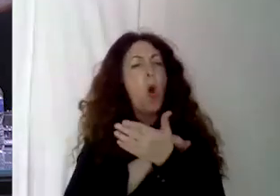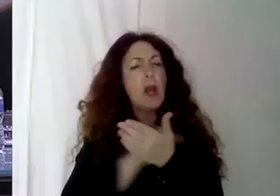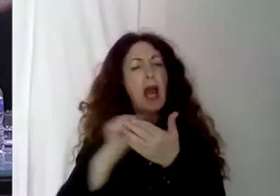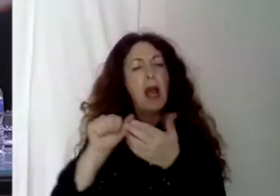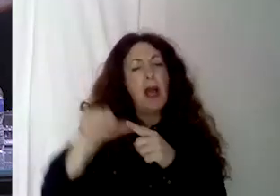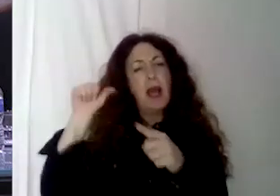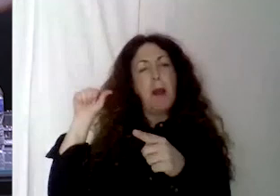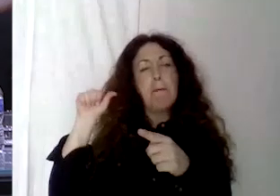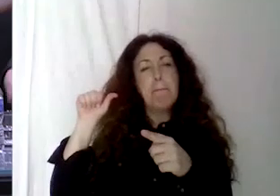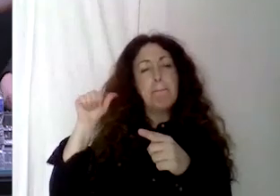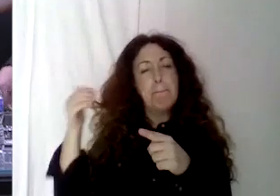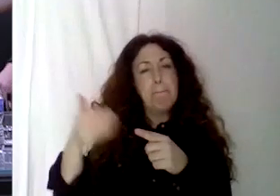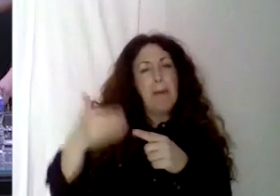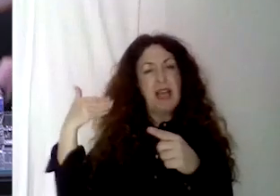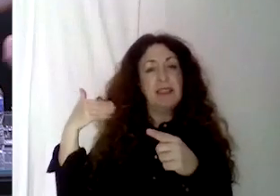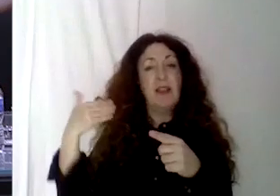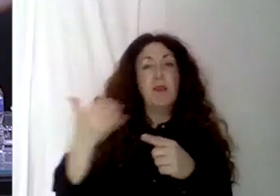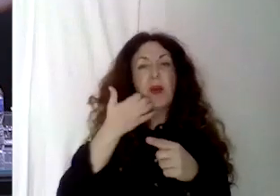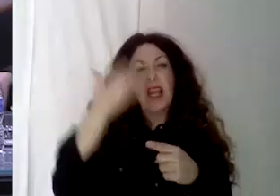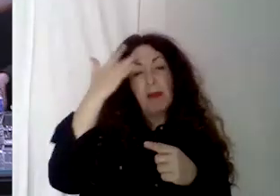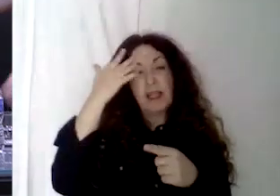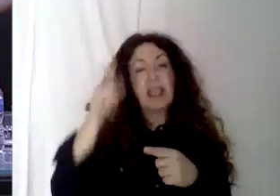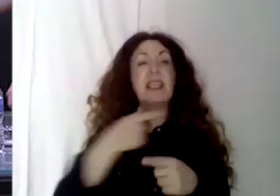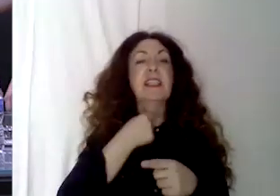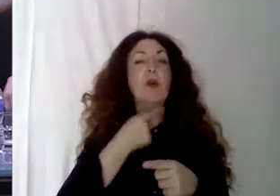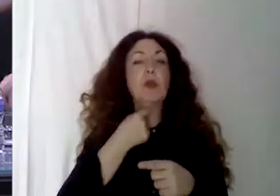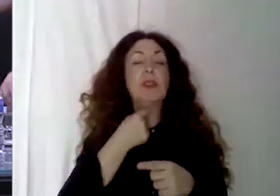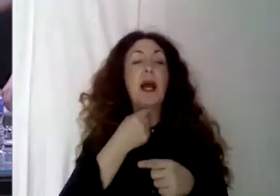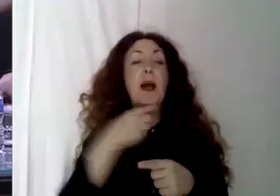ti te gusta Miguel Ángel, pero imagínate en la Roma